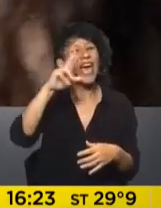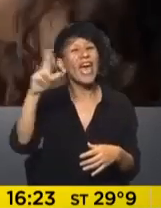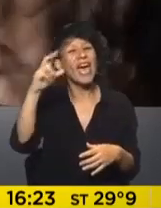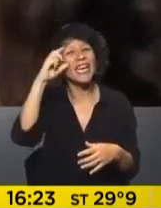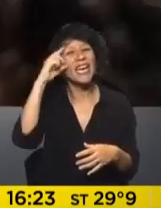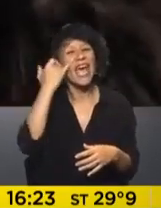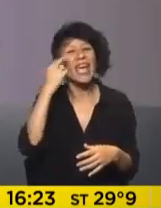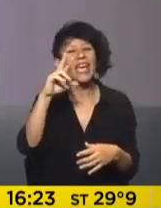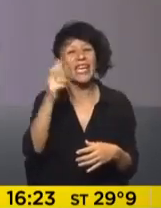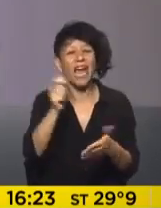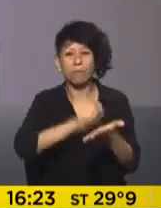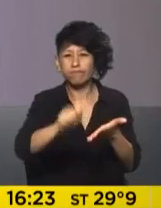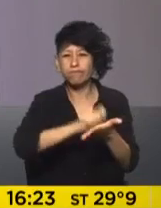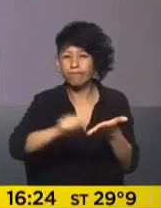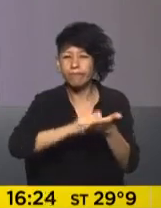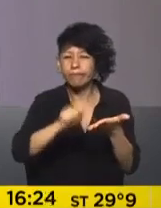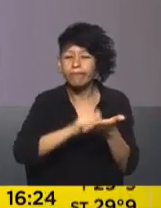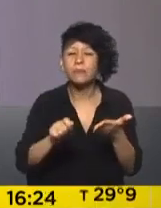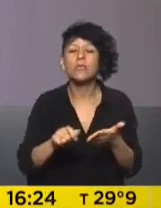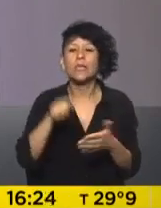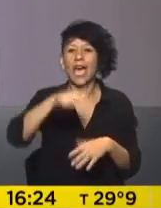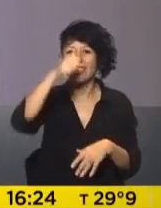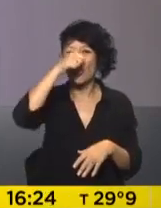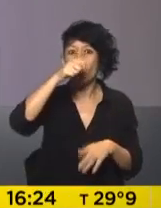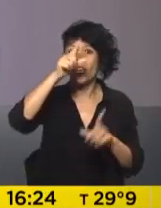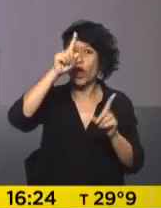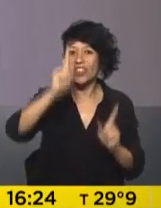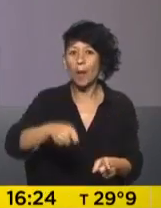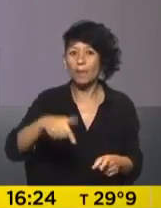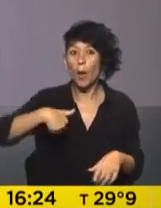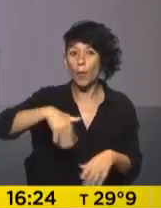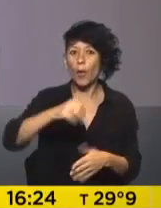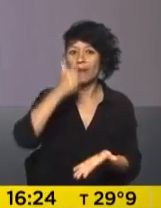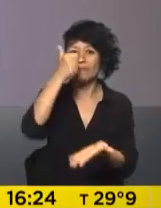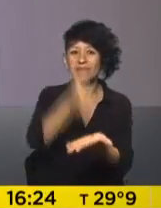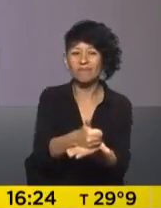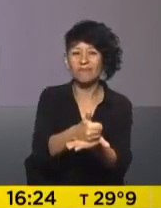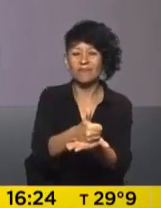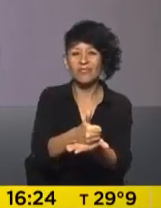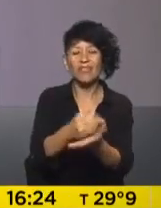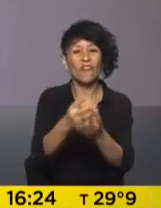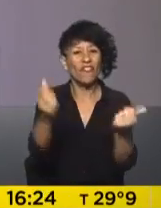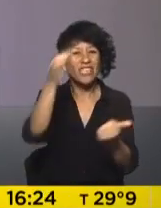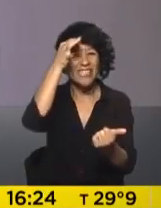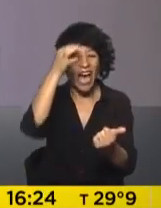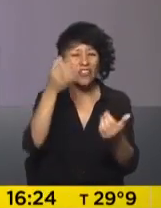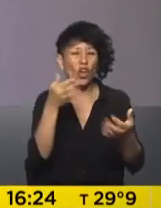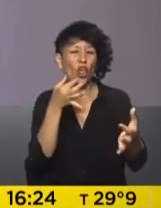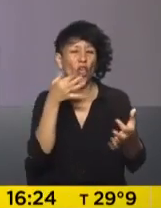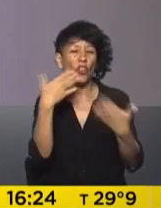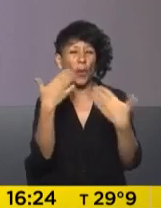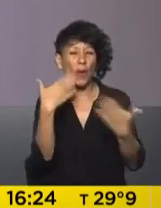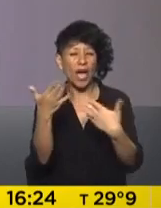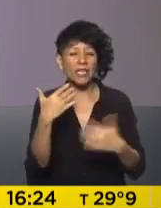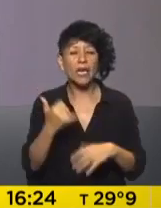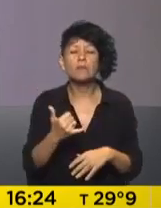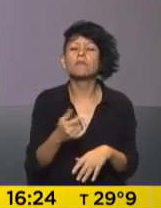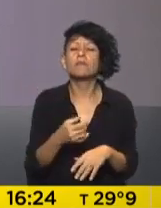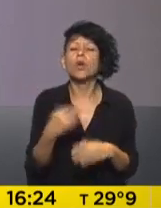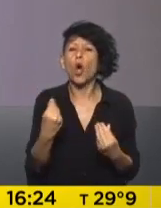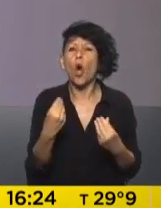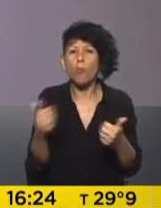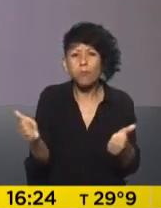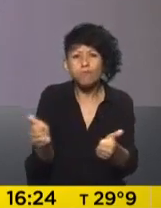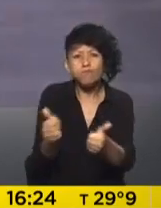Ferreira, que va a estar este domingo también, sí, post función, dando una charla de debate. ¿Cómo fue esta coproducción brasilera para hablar de un tema que